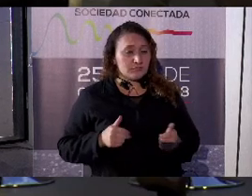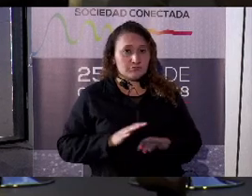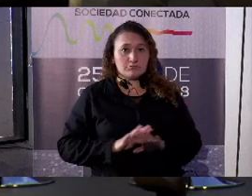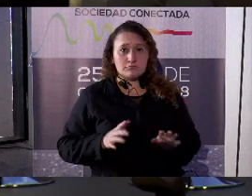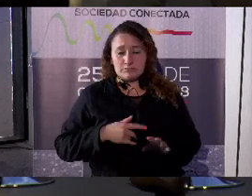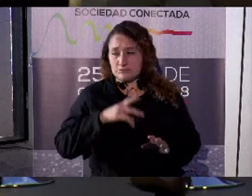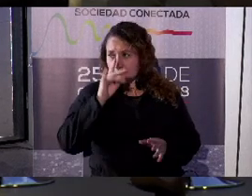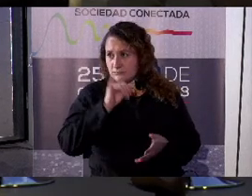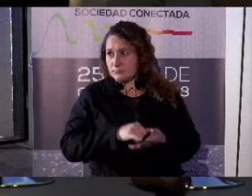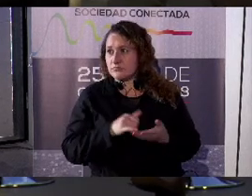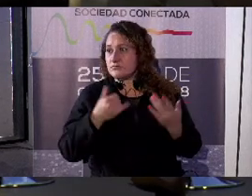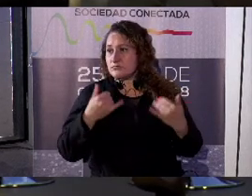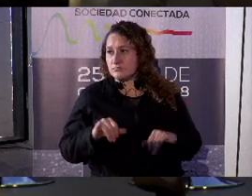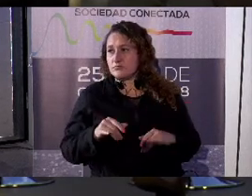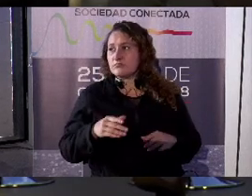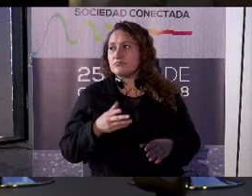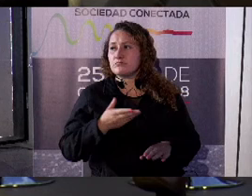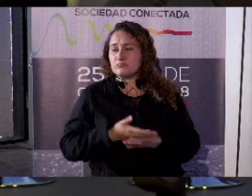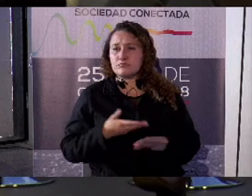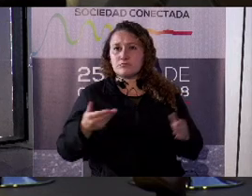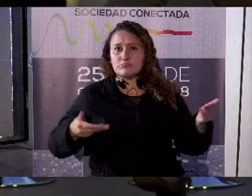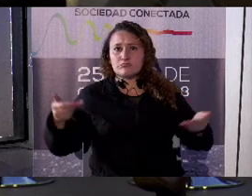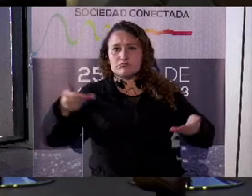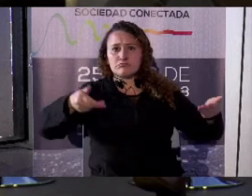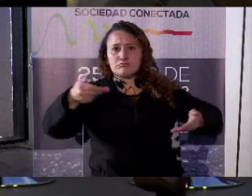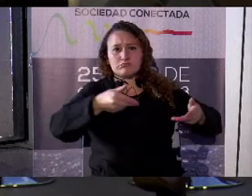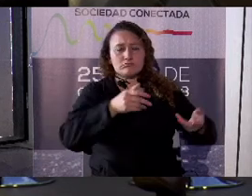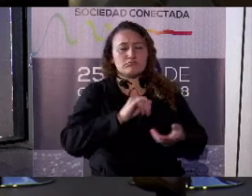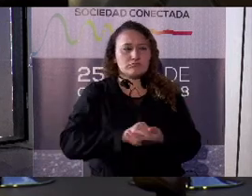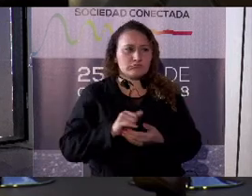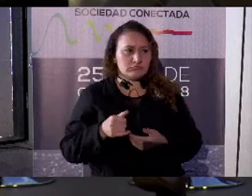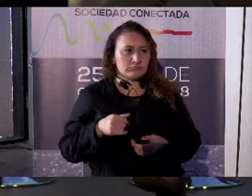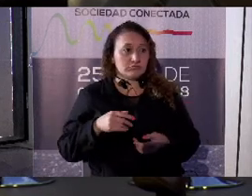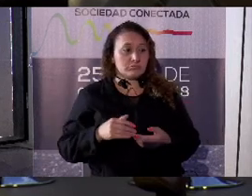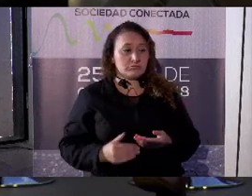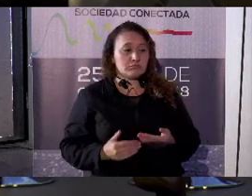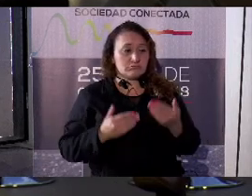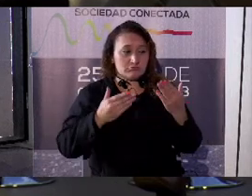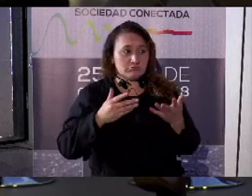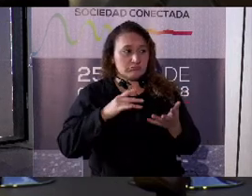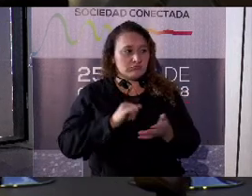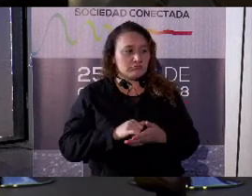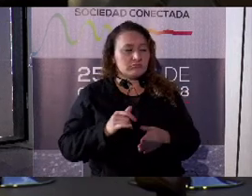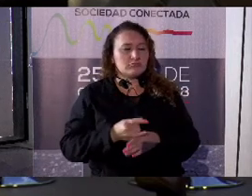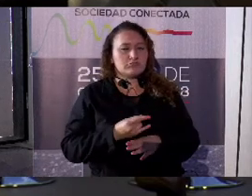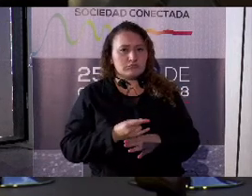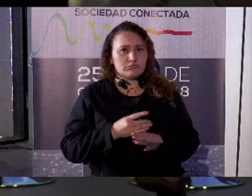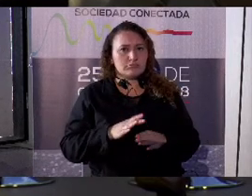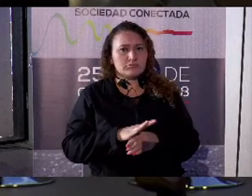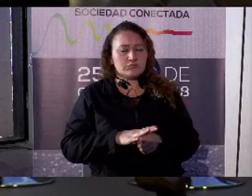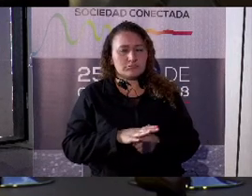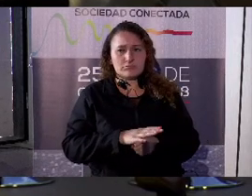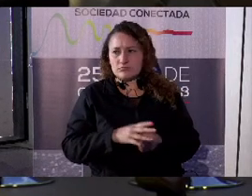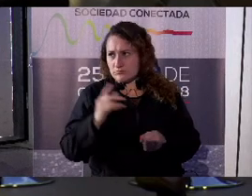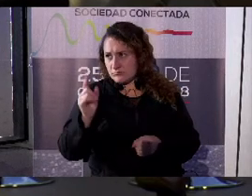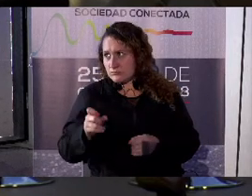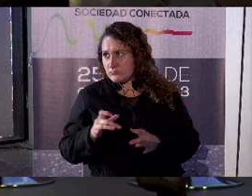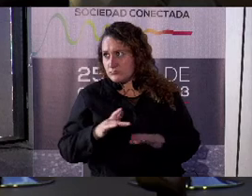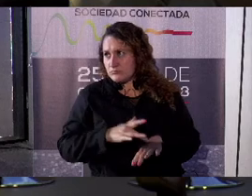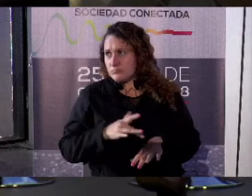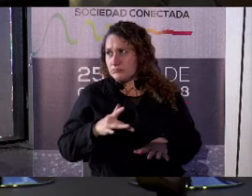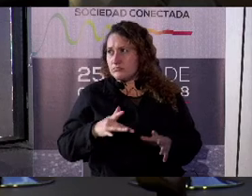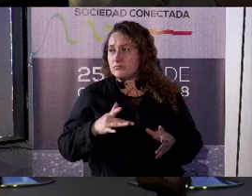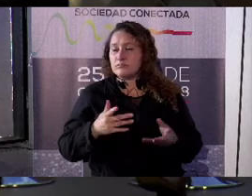hemos tenido bueno varias propuestas de valor que tocan varios verticales casos de uso tengo obviamente